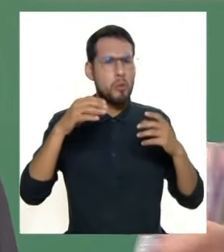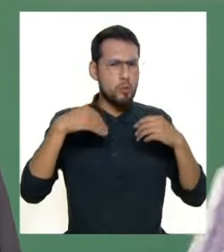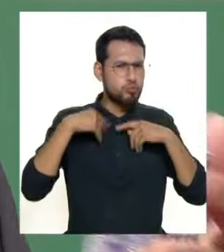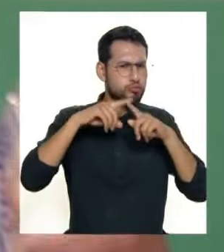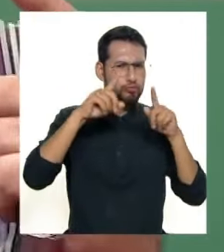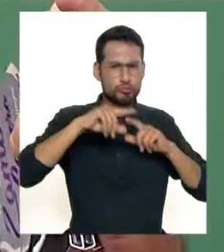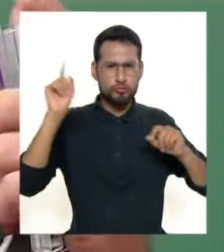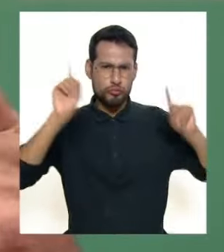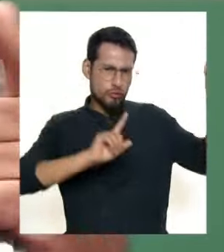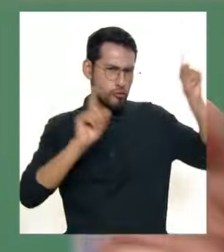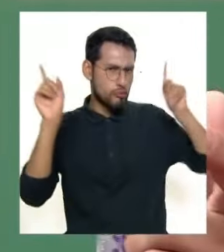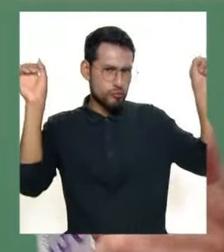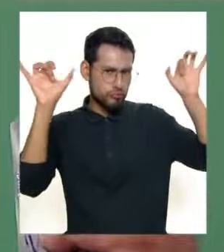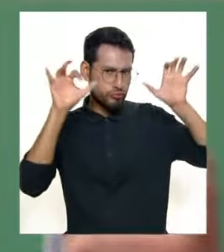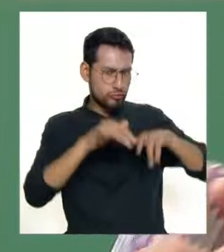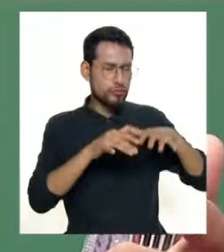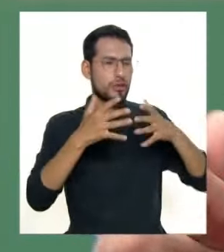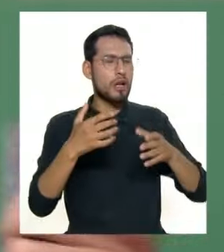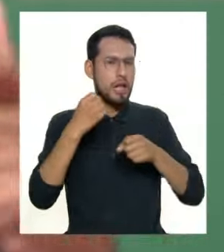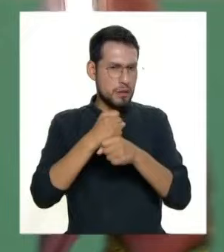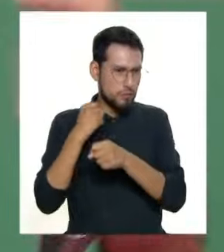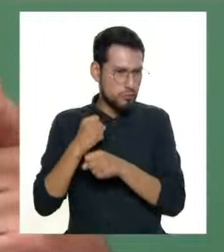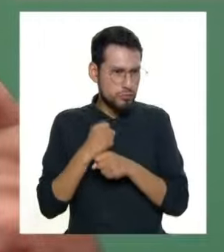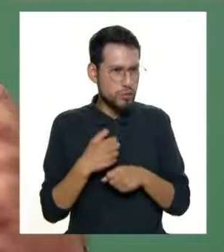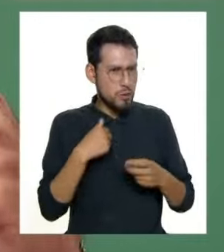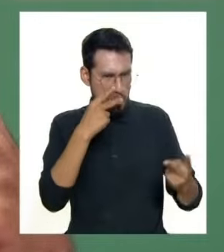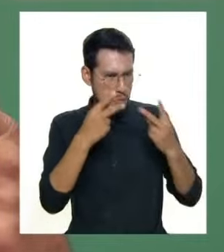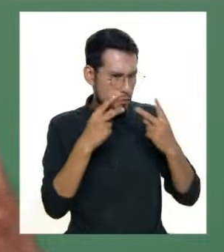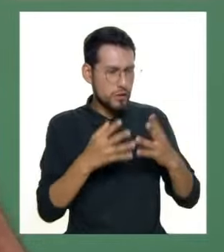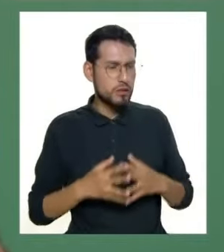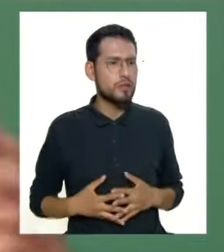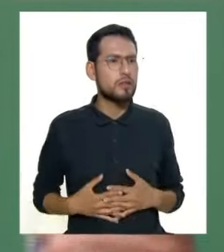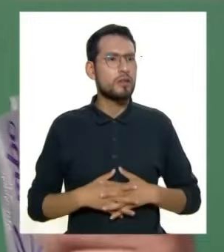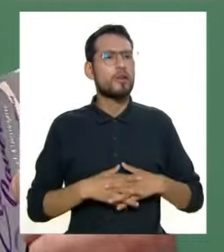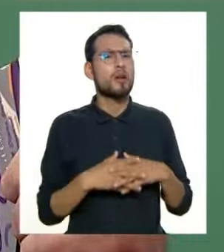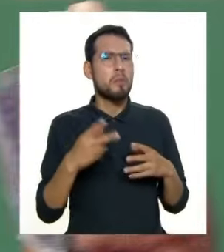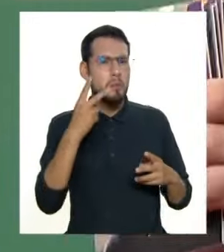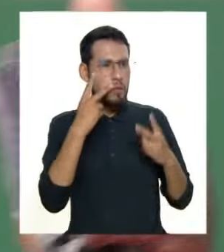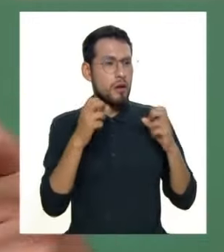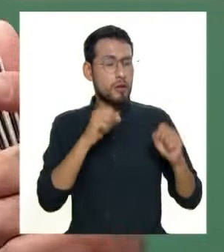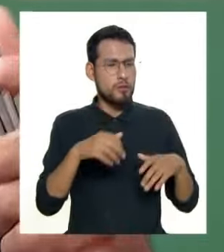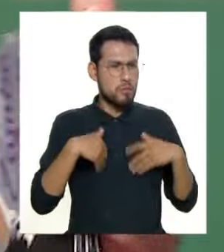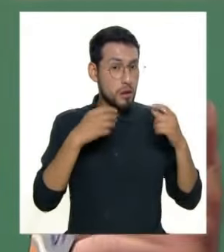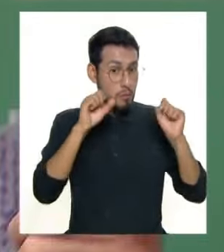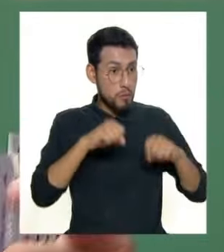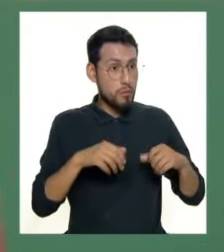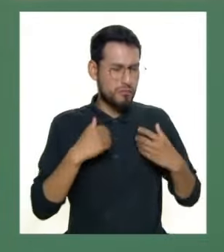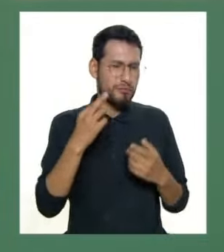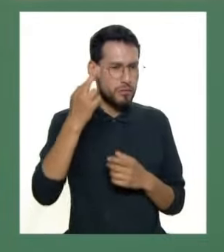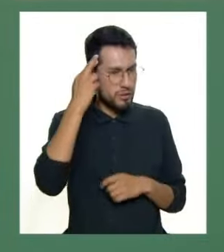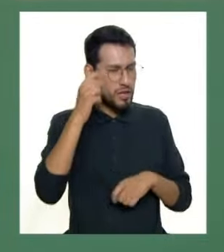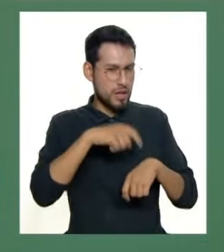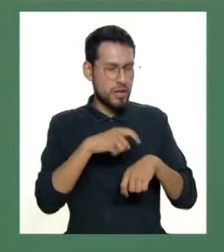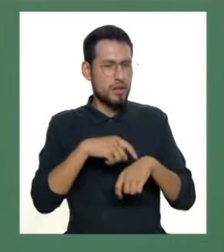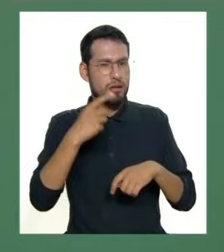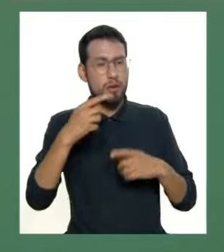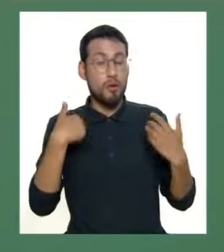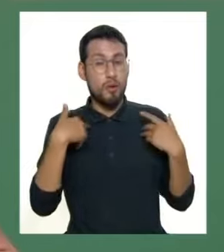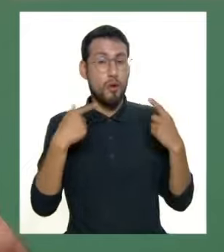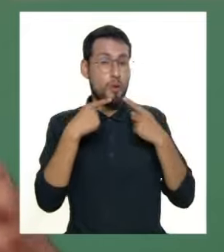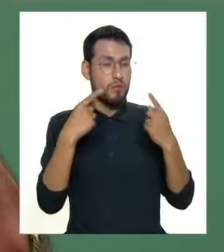varios artistas más que estamos trabajando con ellos, ¿no? Estamos viendo el asunto de disponibilidad, ¿no? Porque sabemos que es una fecha bien pedida